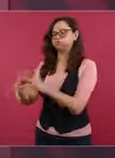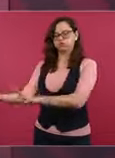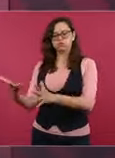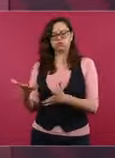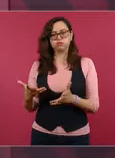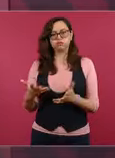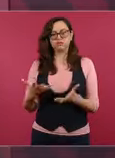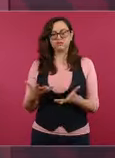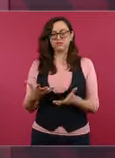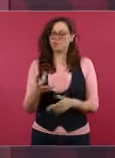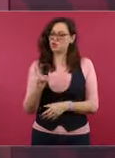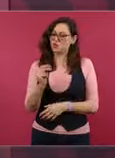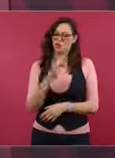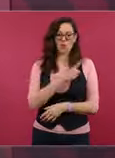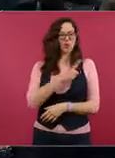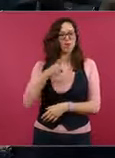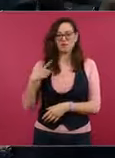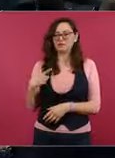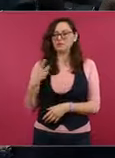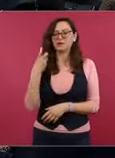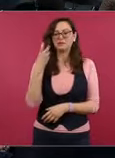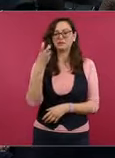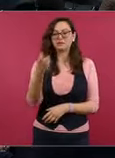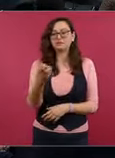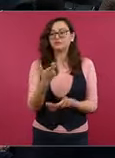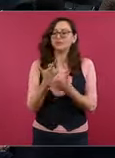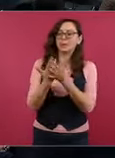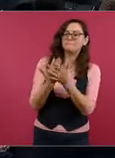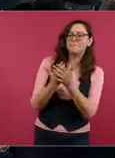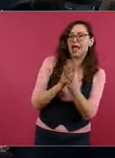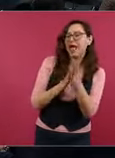violencia y no andar ahí sopiloteando,